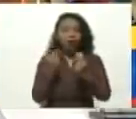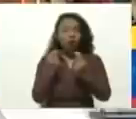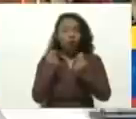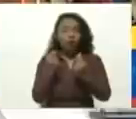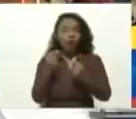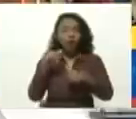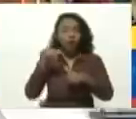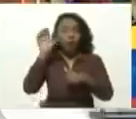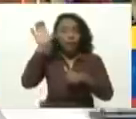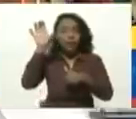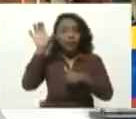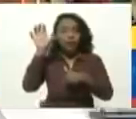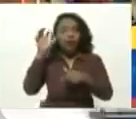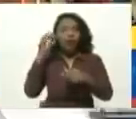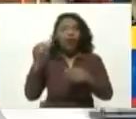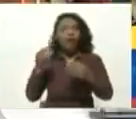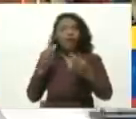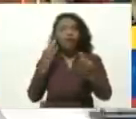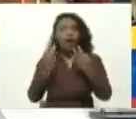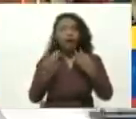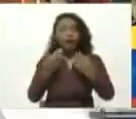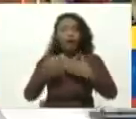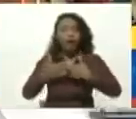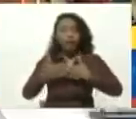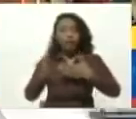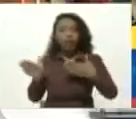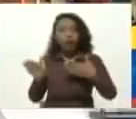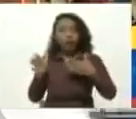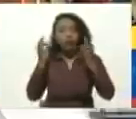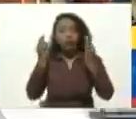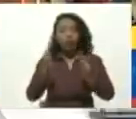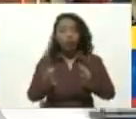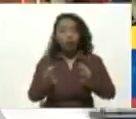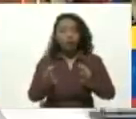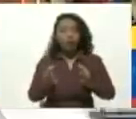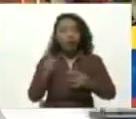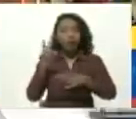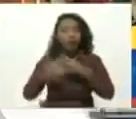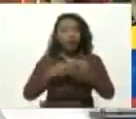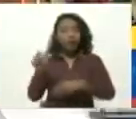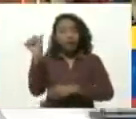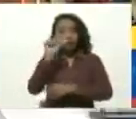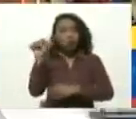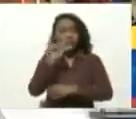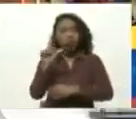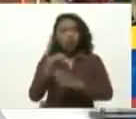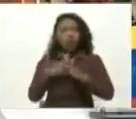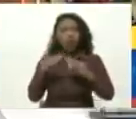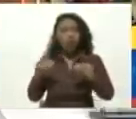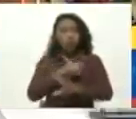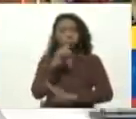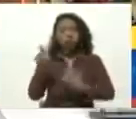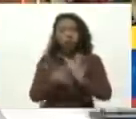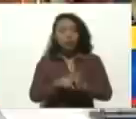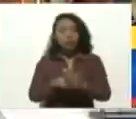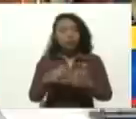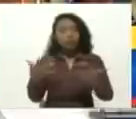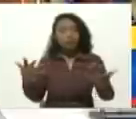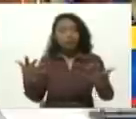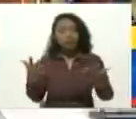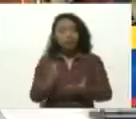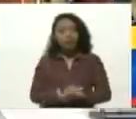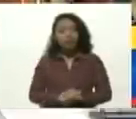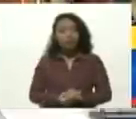del país. Flexibilización segura. Van a ser semanas todas. Así que